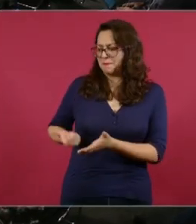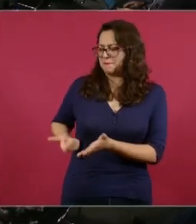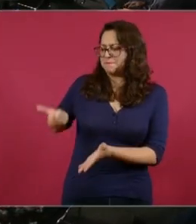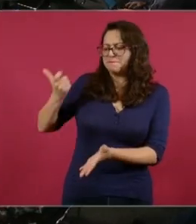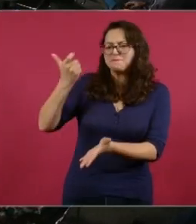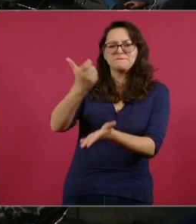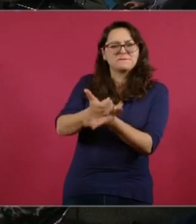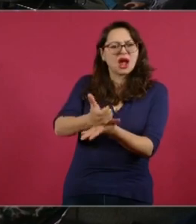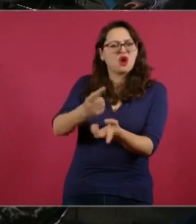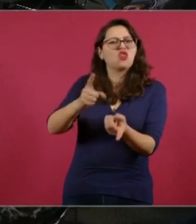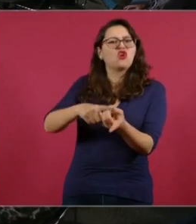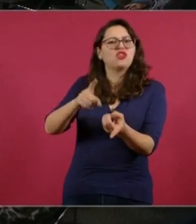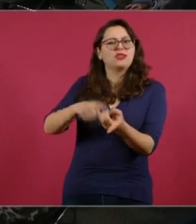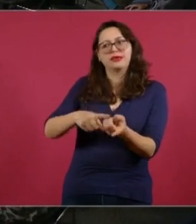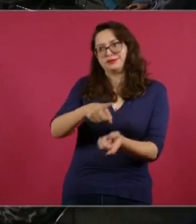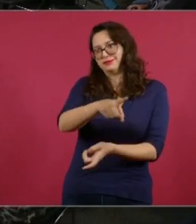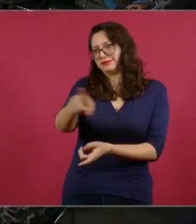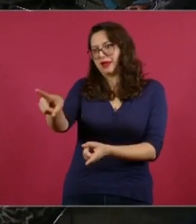impuestos,